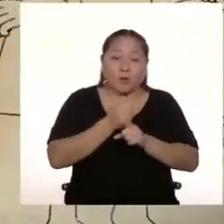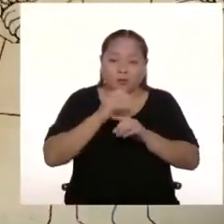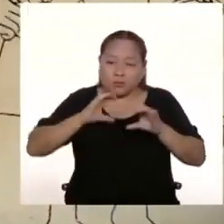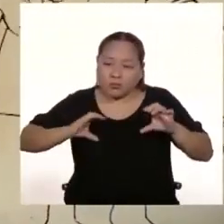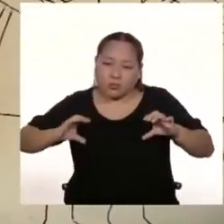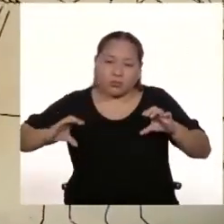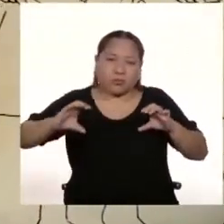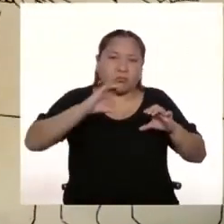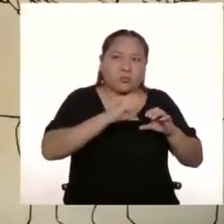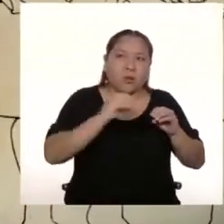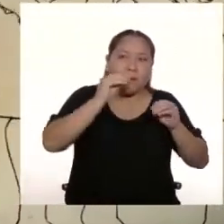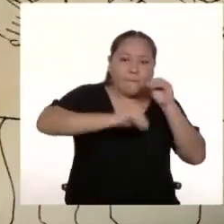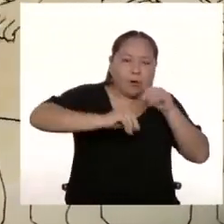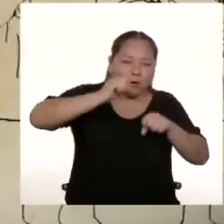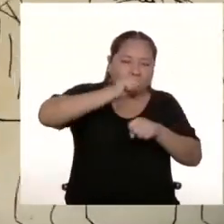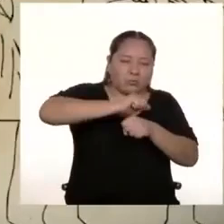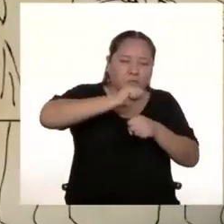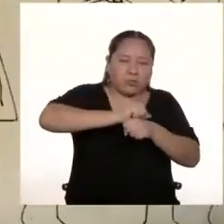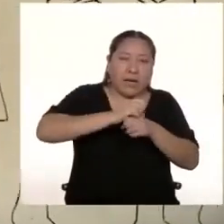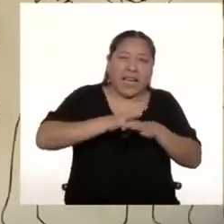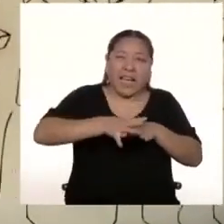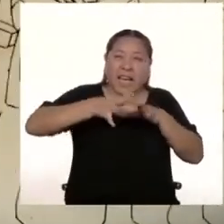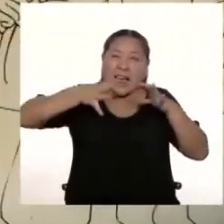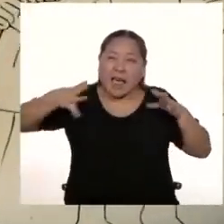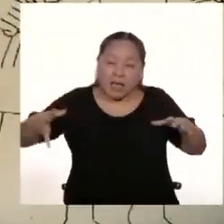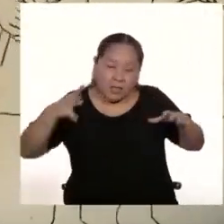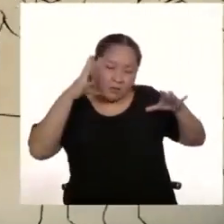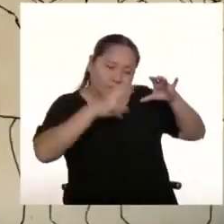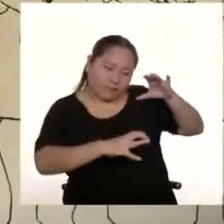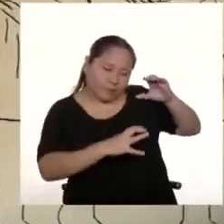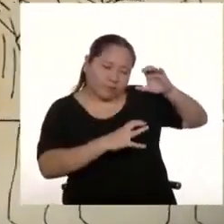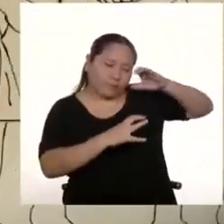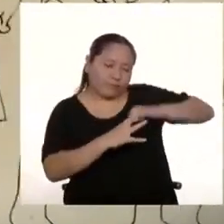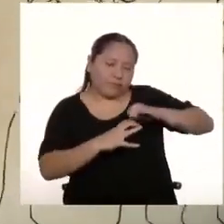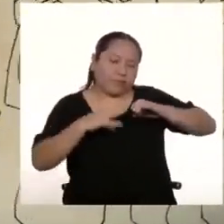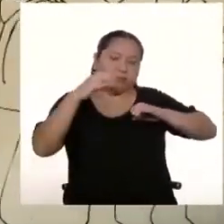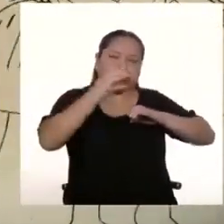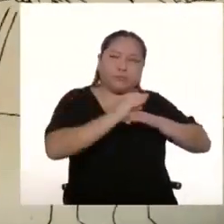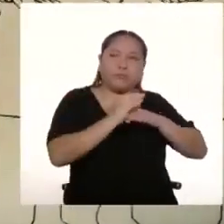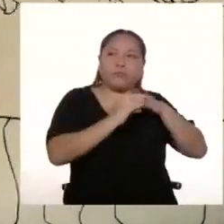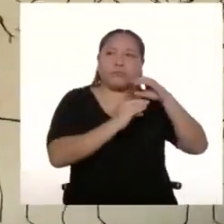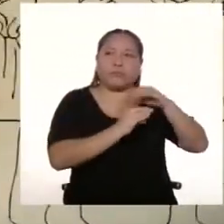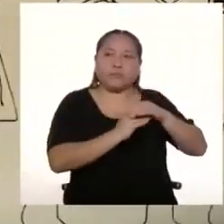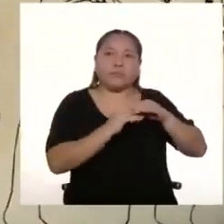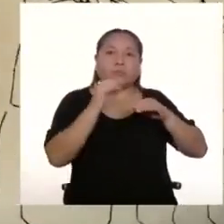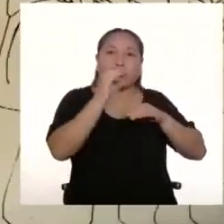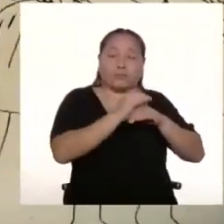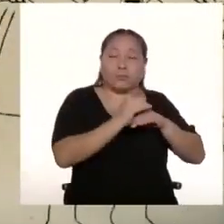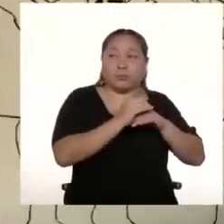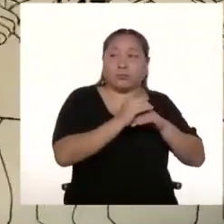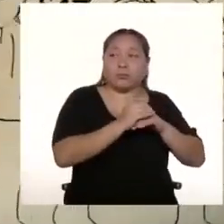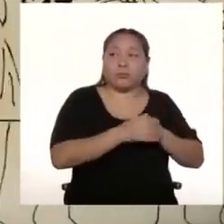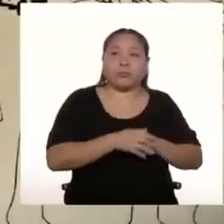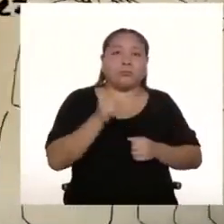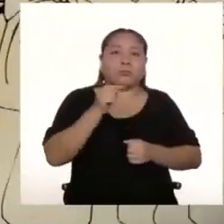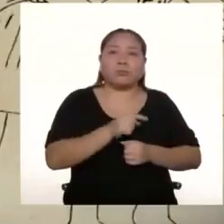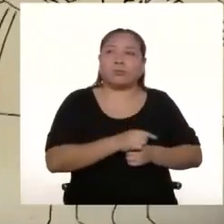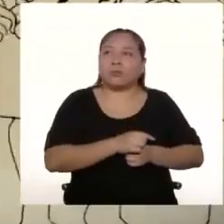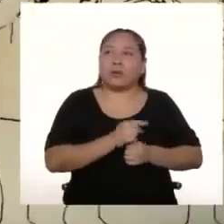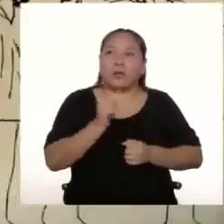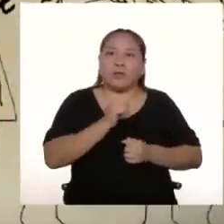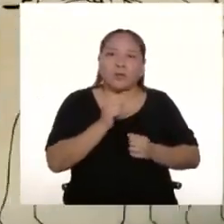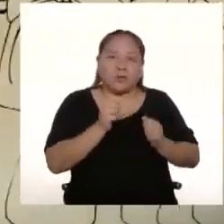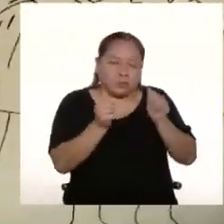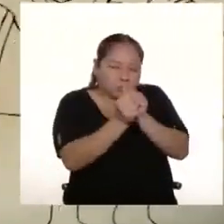y asientan las piedras bien grandes y crecidas, una encima de otra, con tanto primor que casi no aparece